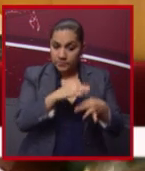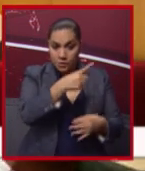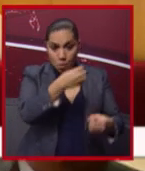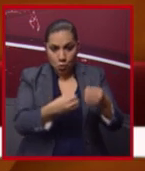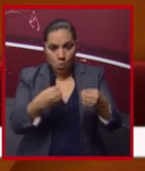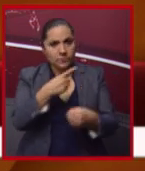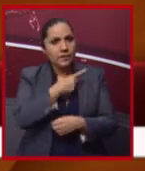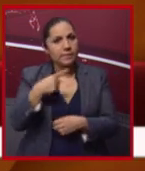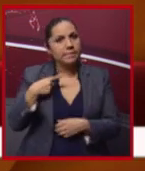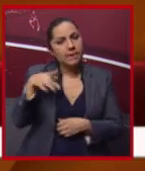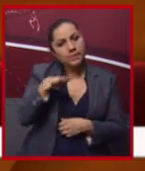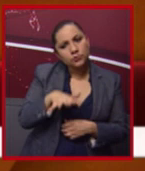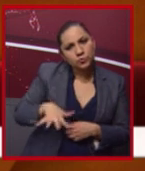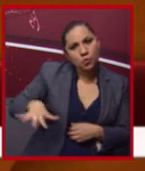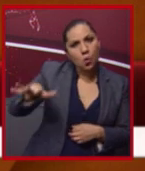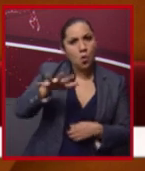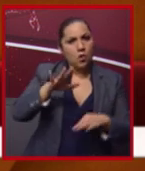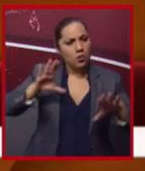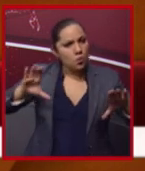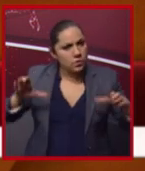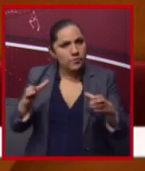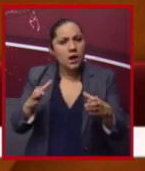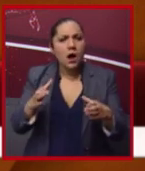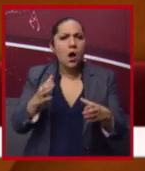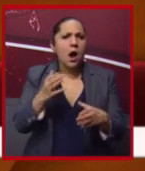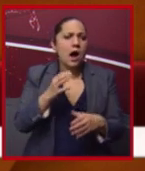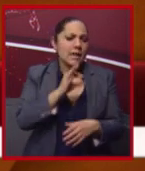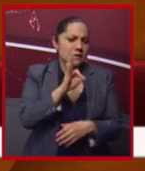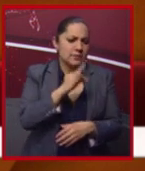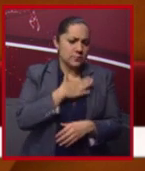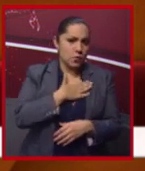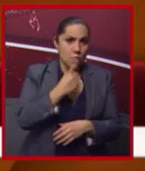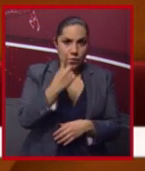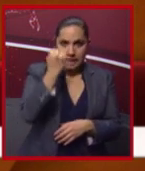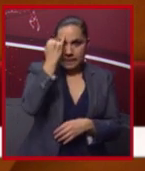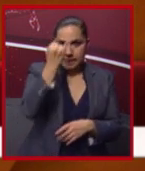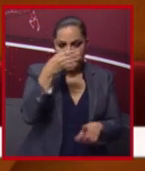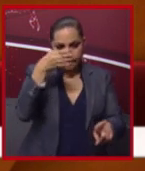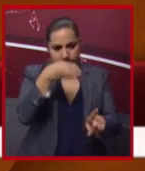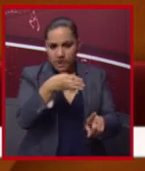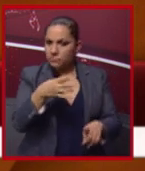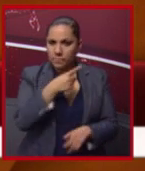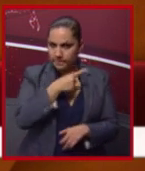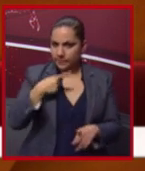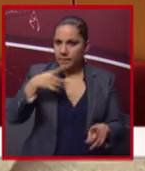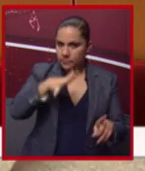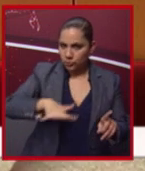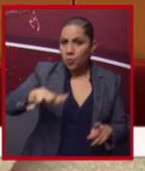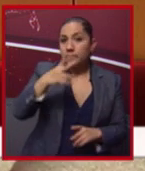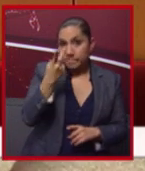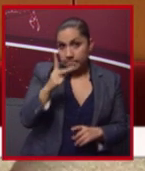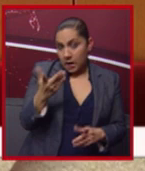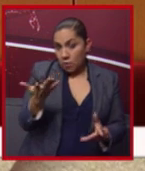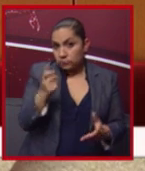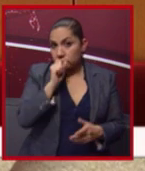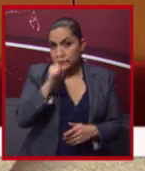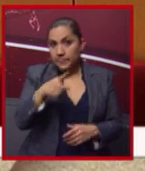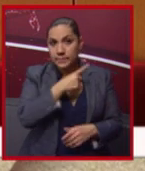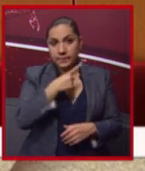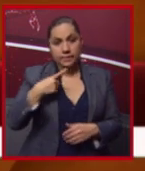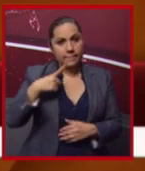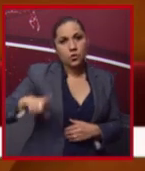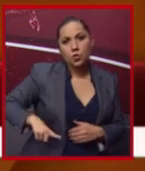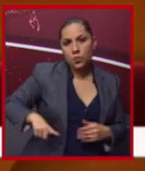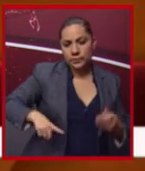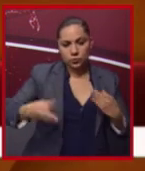más que una postura particular, aunque un cambio, dijo, implica todos los órdenes de gobierno. Un